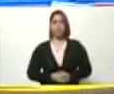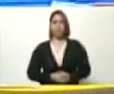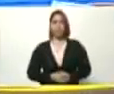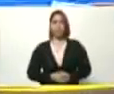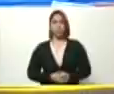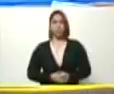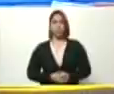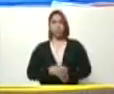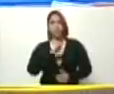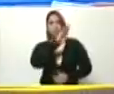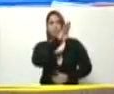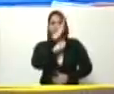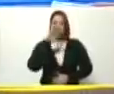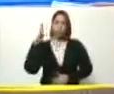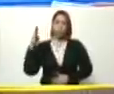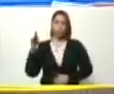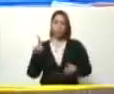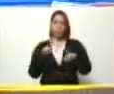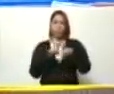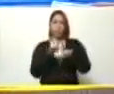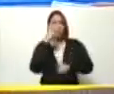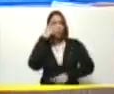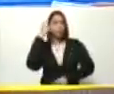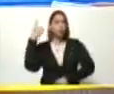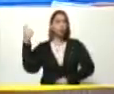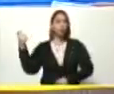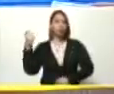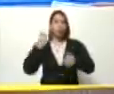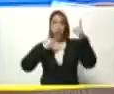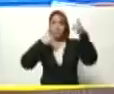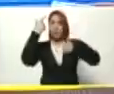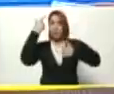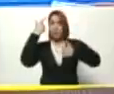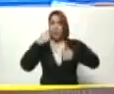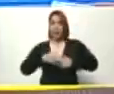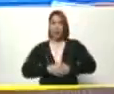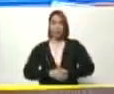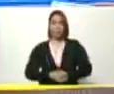de un bicentenario como el que soñó el comandante supremo Hugo Chávez.